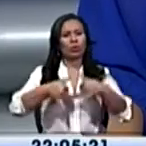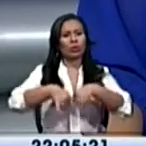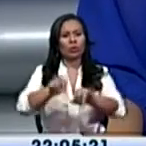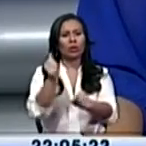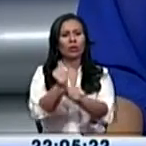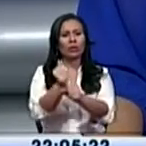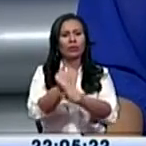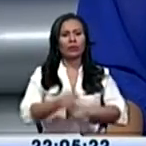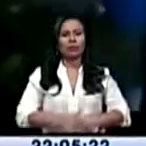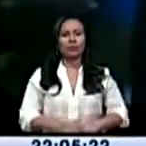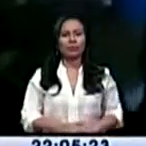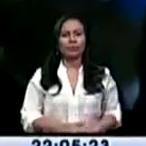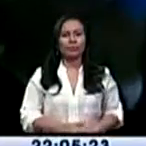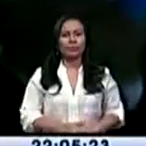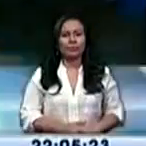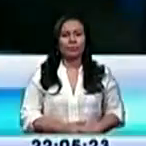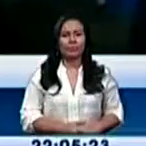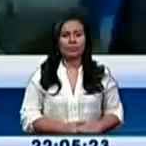delitos